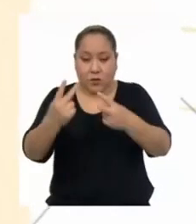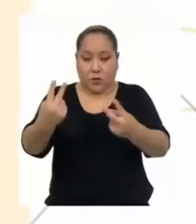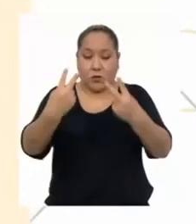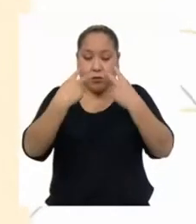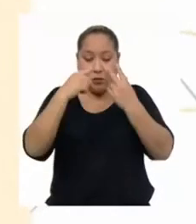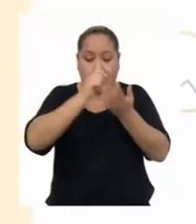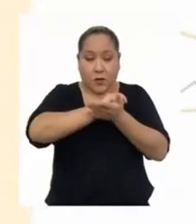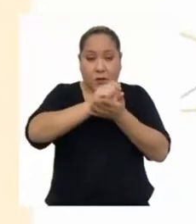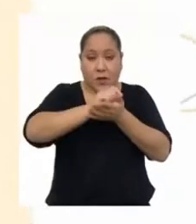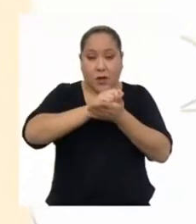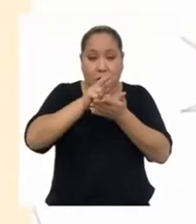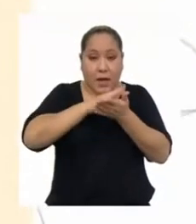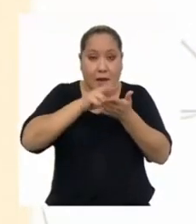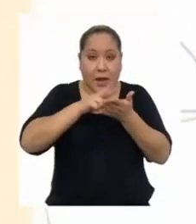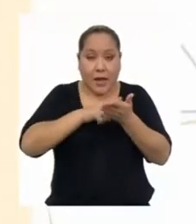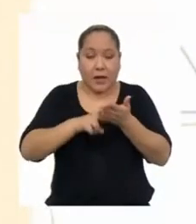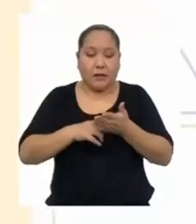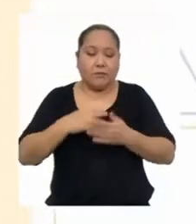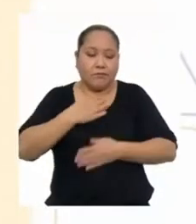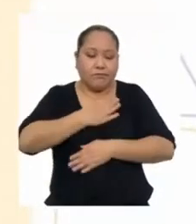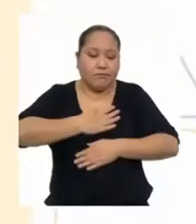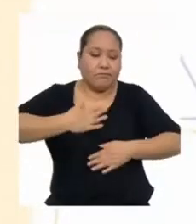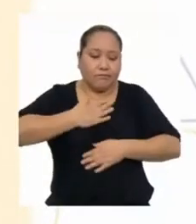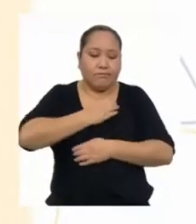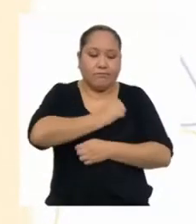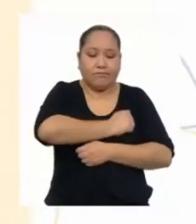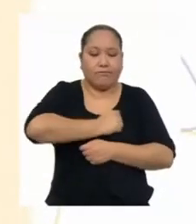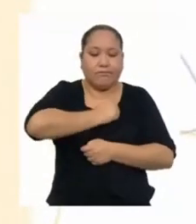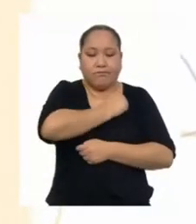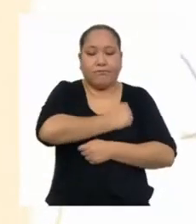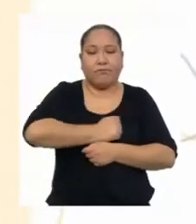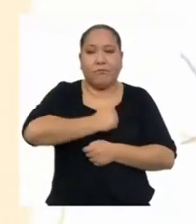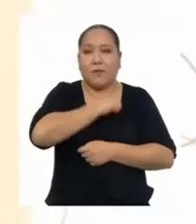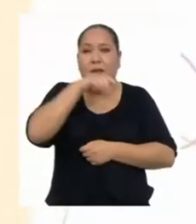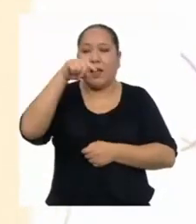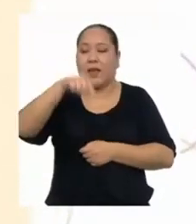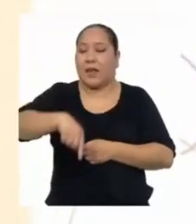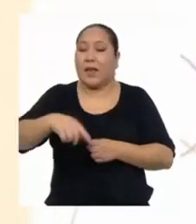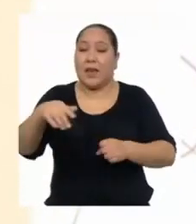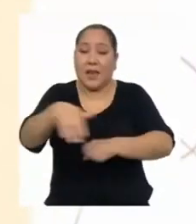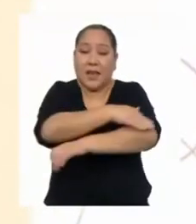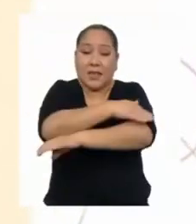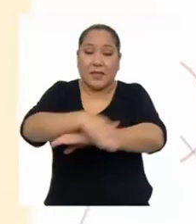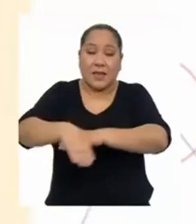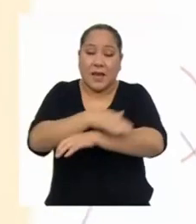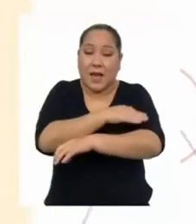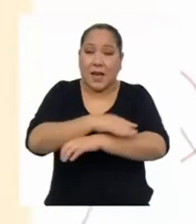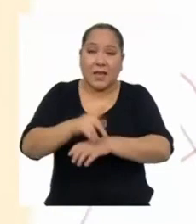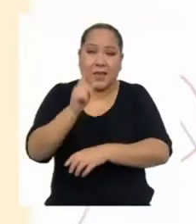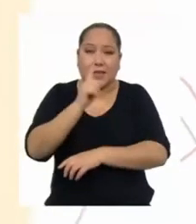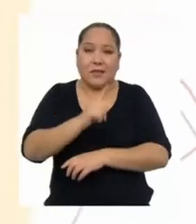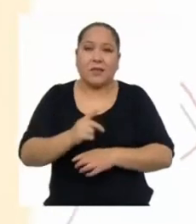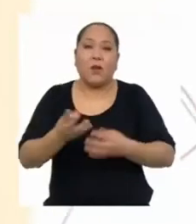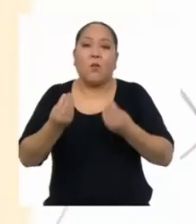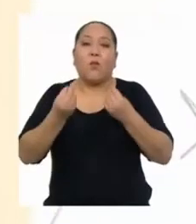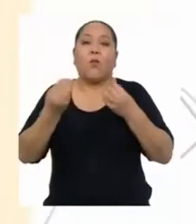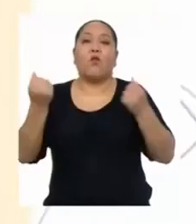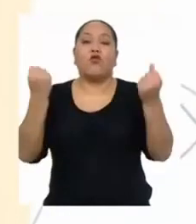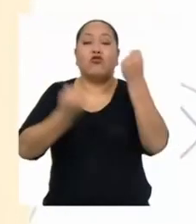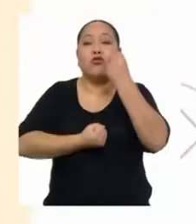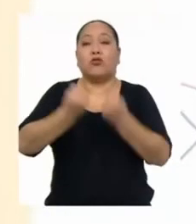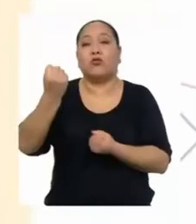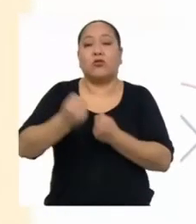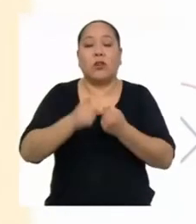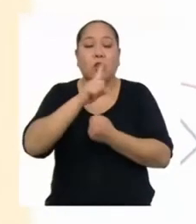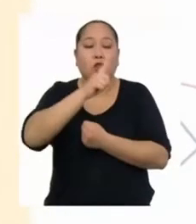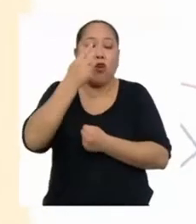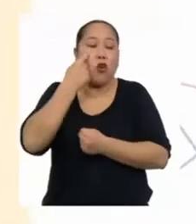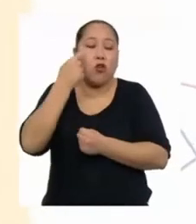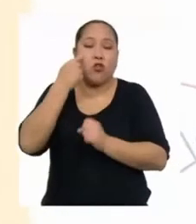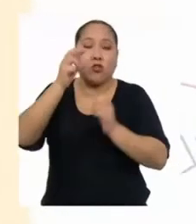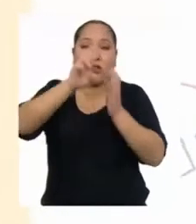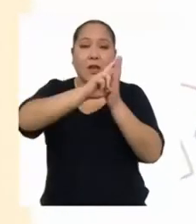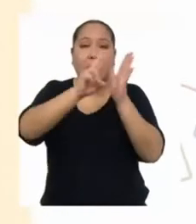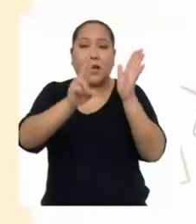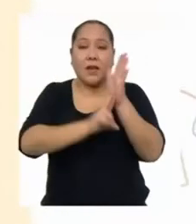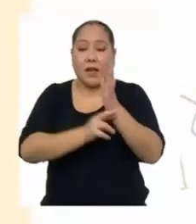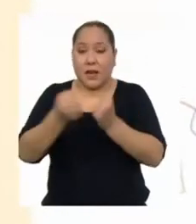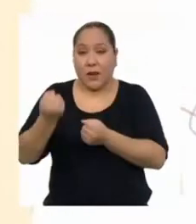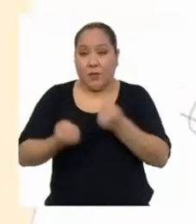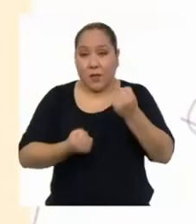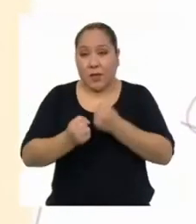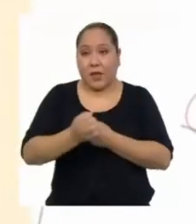respecto. Nuestras calles se encuentran atestadas de conductores que no conocen las reglas mínimas de tránsito, e